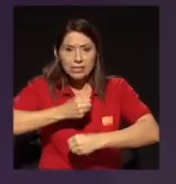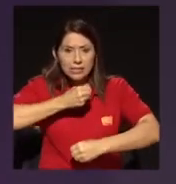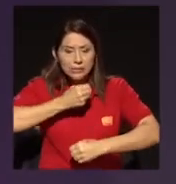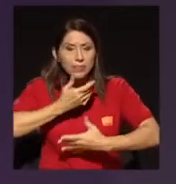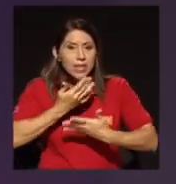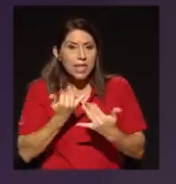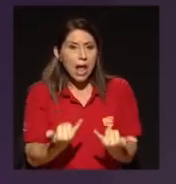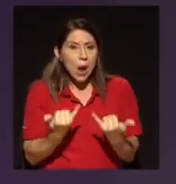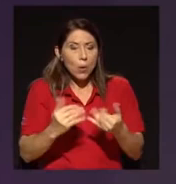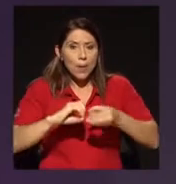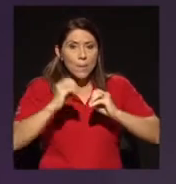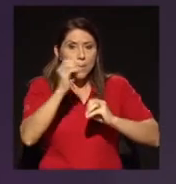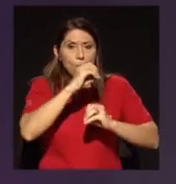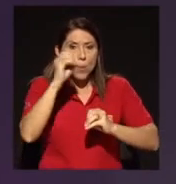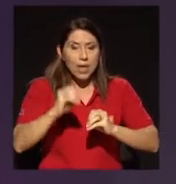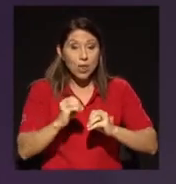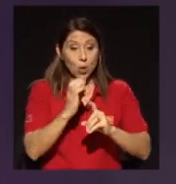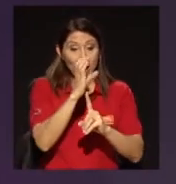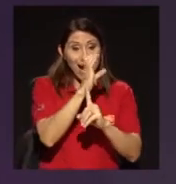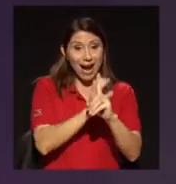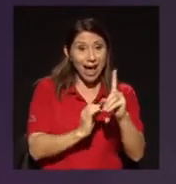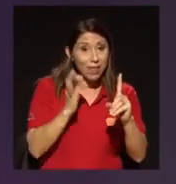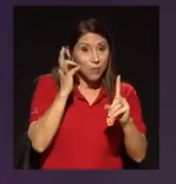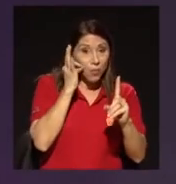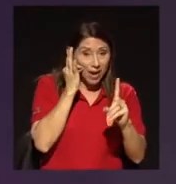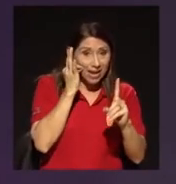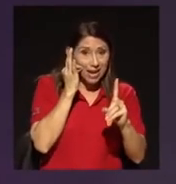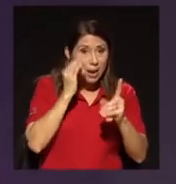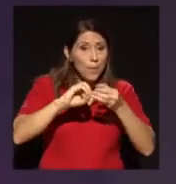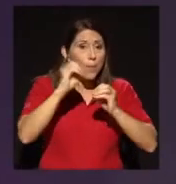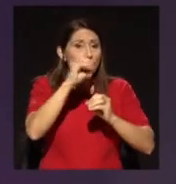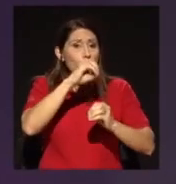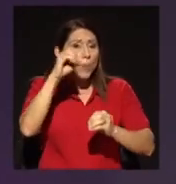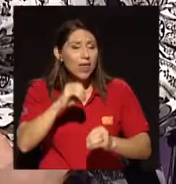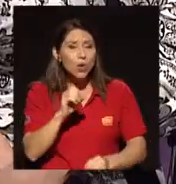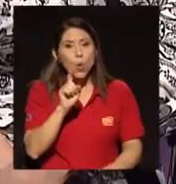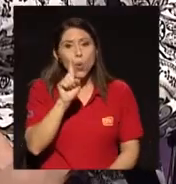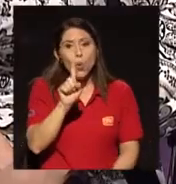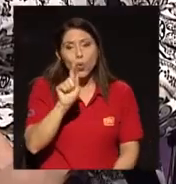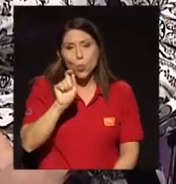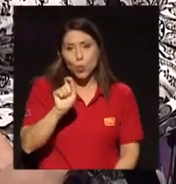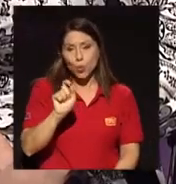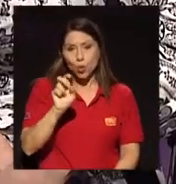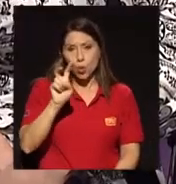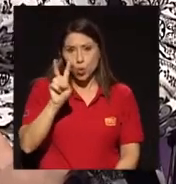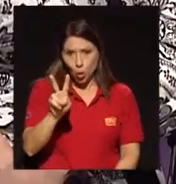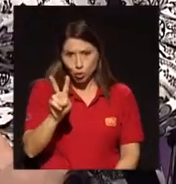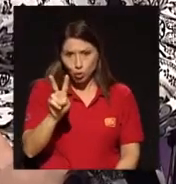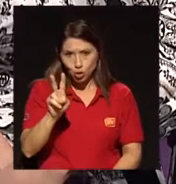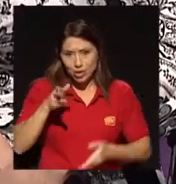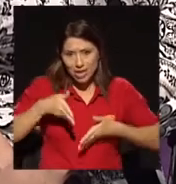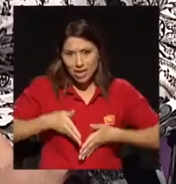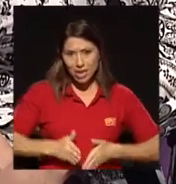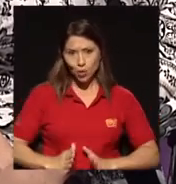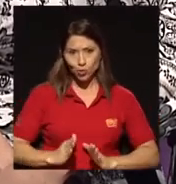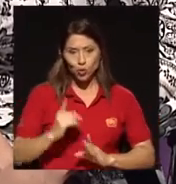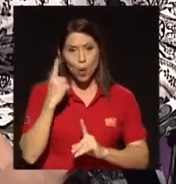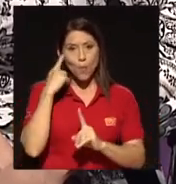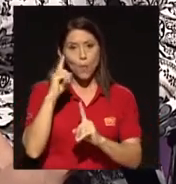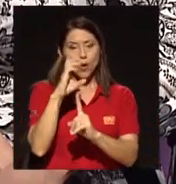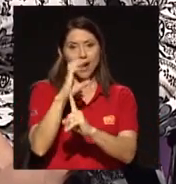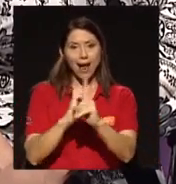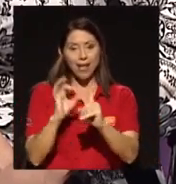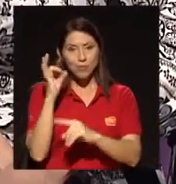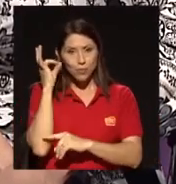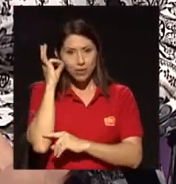promedio de hijos por madre, estamos en 1.2 hijos por madre, por mujer. Y se